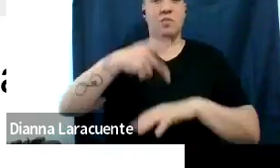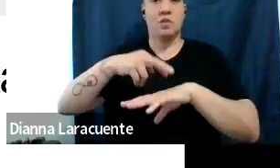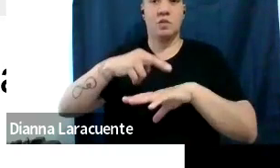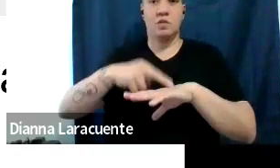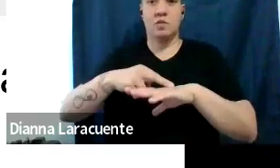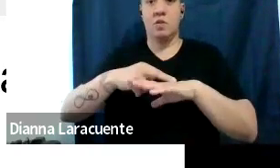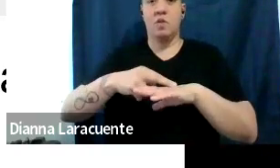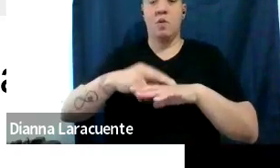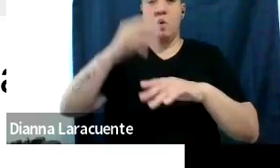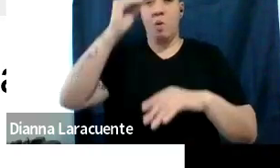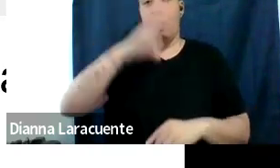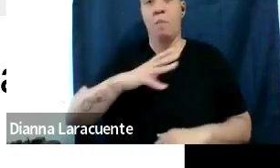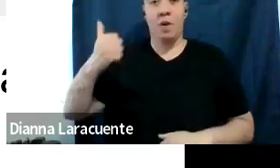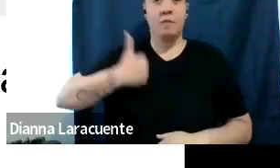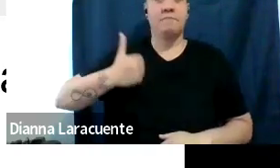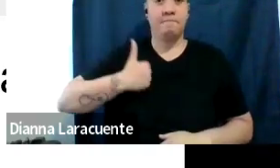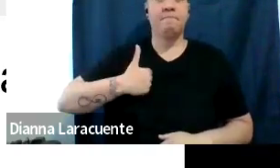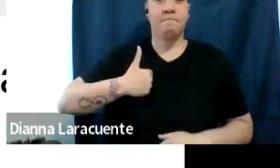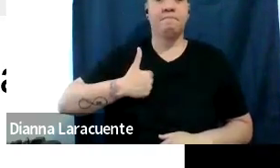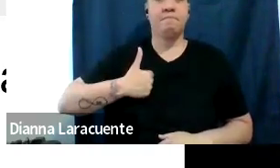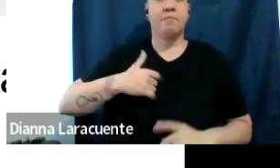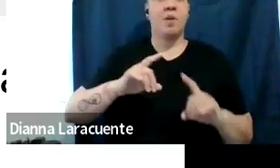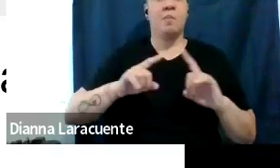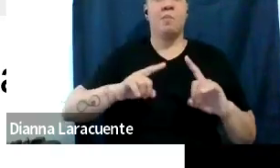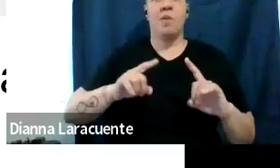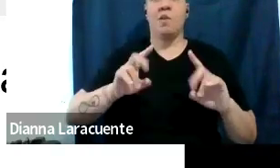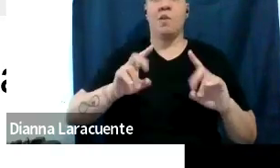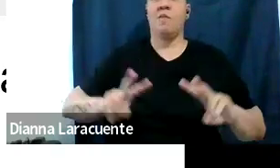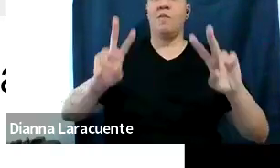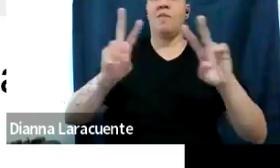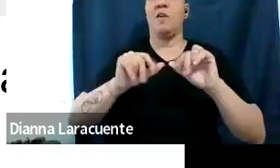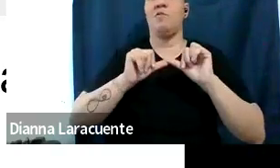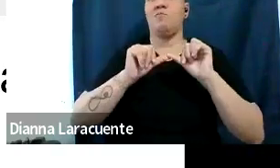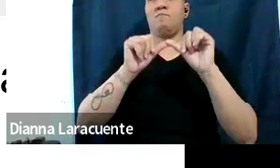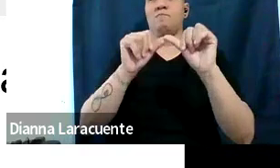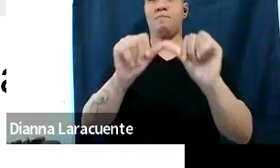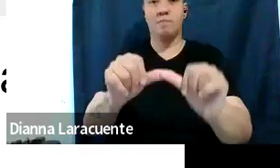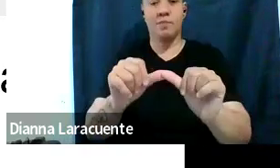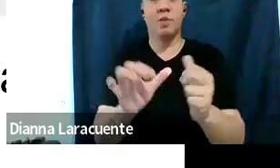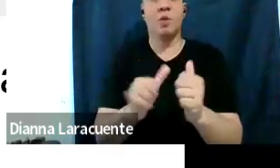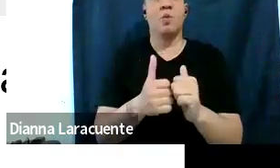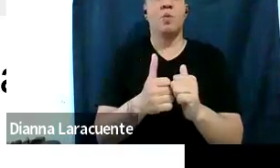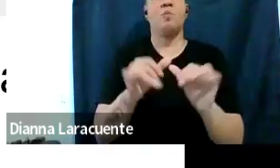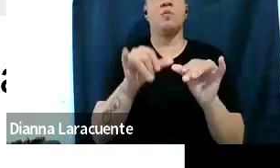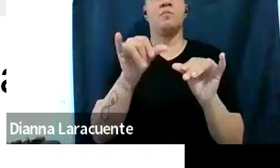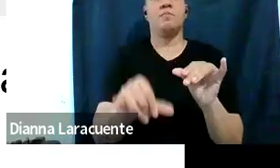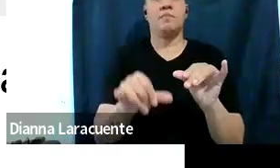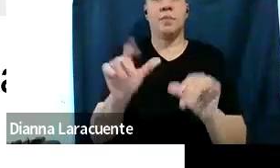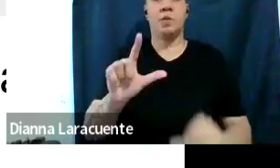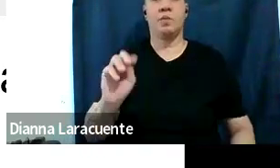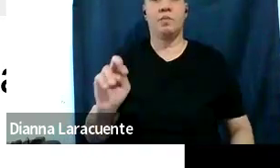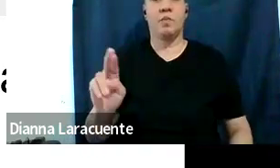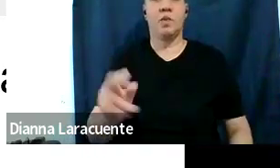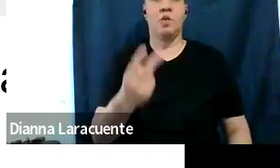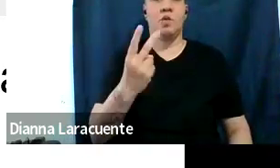hombres valientes, pero yo no creo que haya habido un valor sostenido como el que mantuvo Muñoz Rivera ante 2